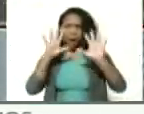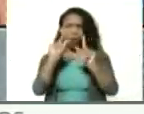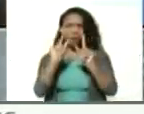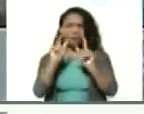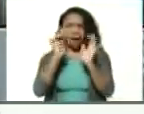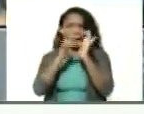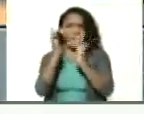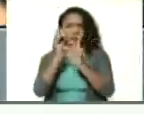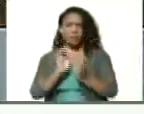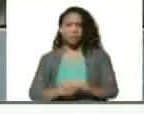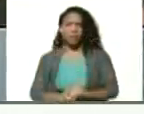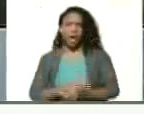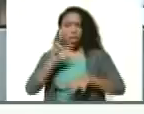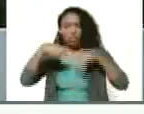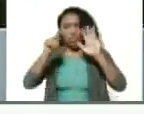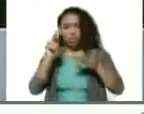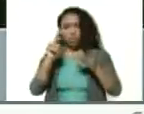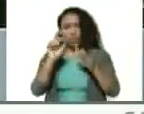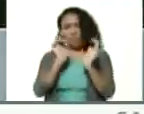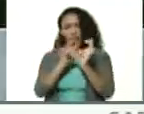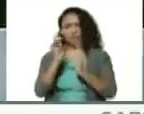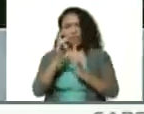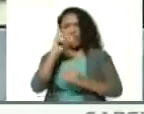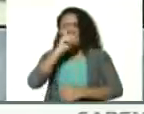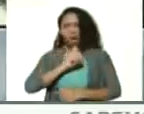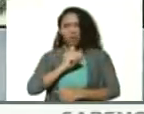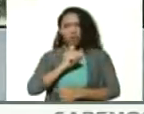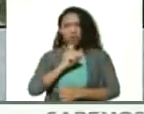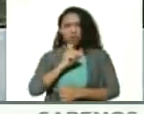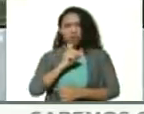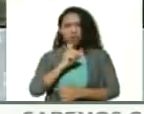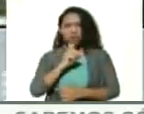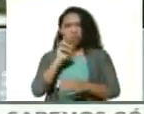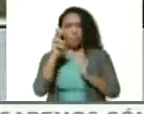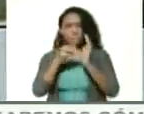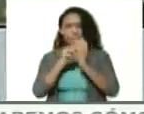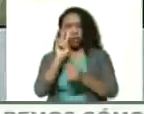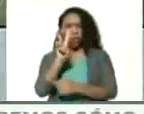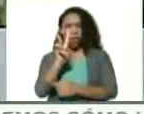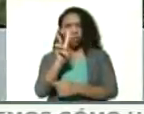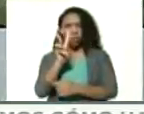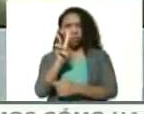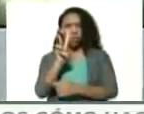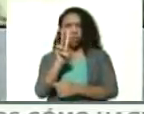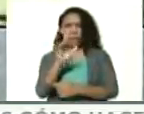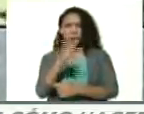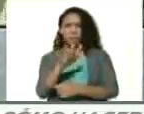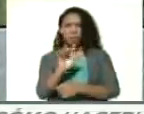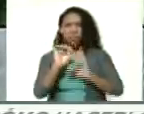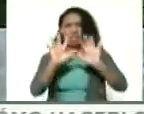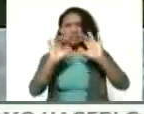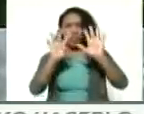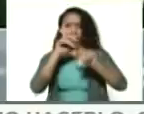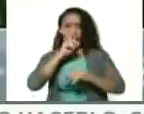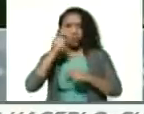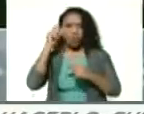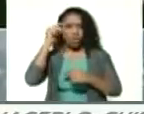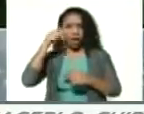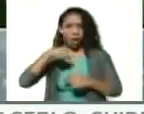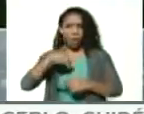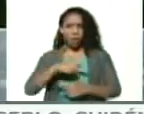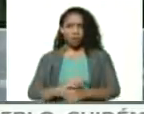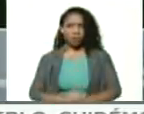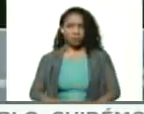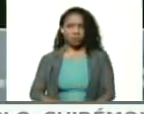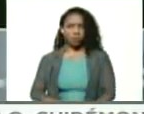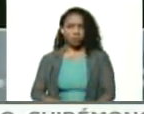abril, 12 de abril del año 2002? Hace 19 años, un día como hoy. ¿Por